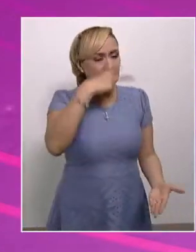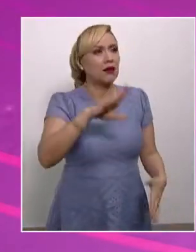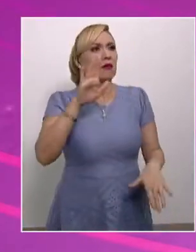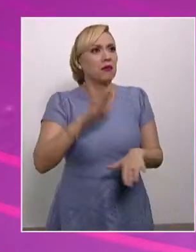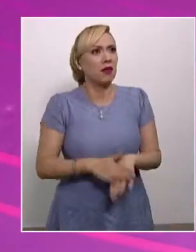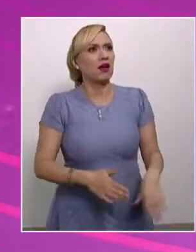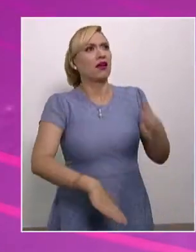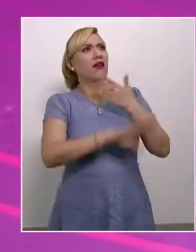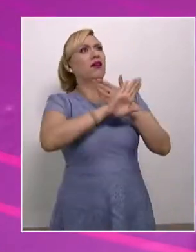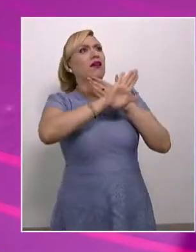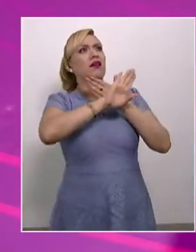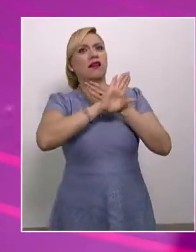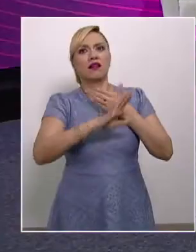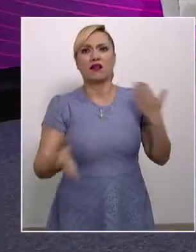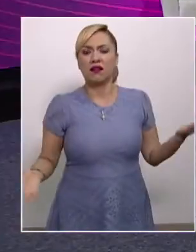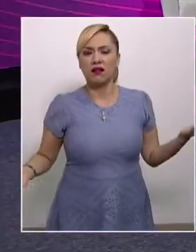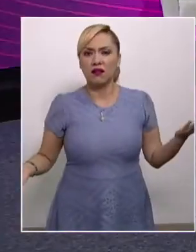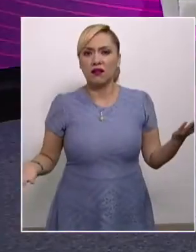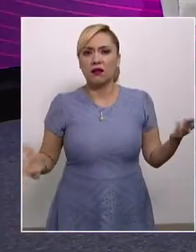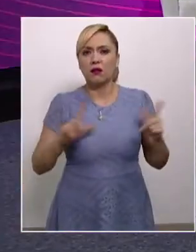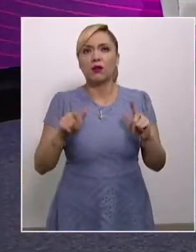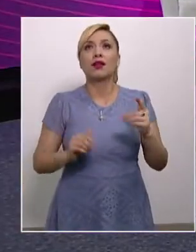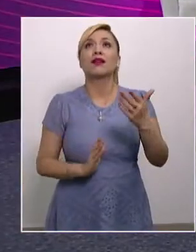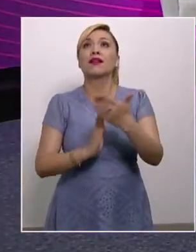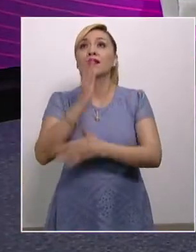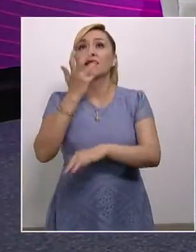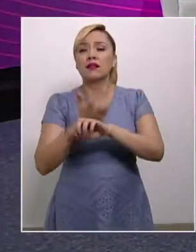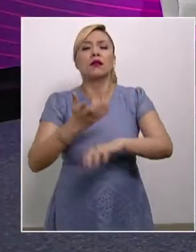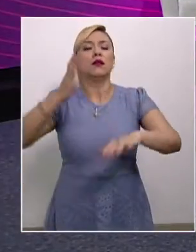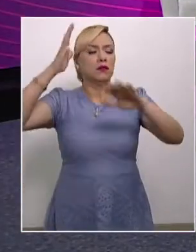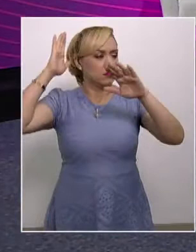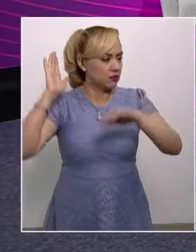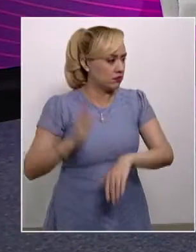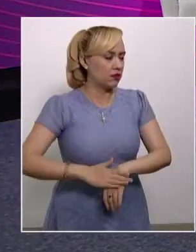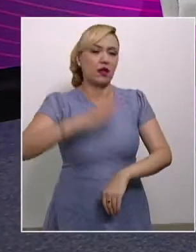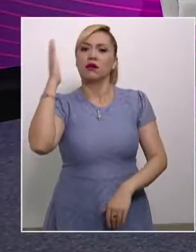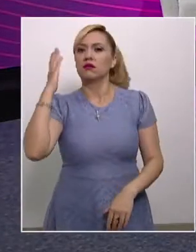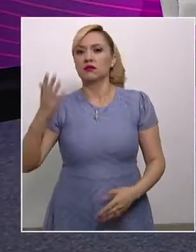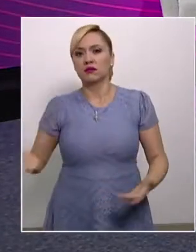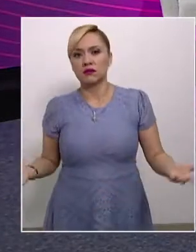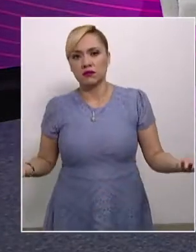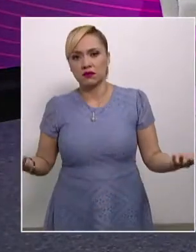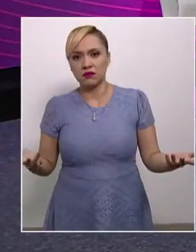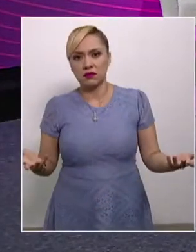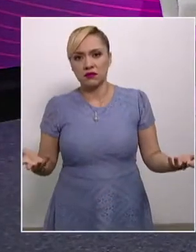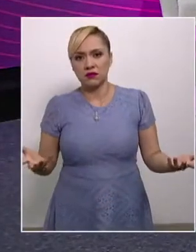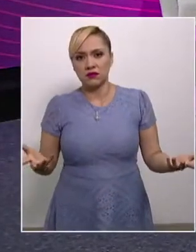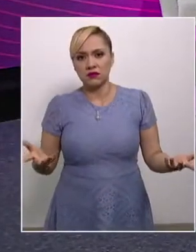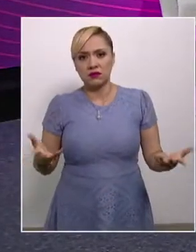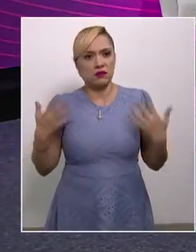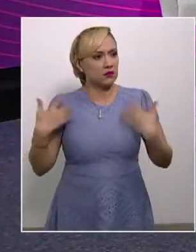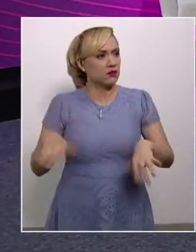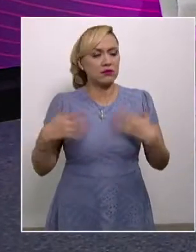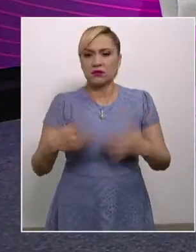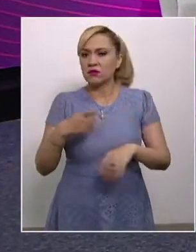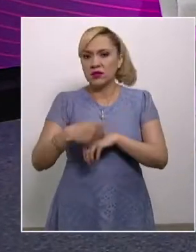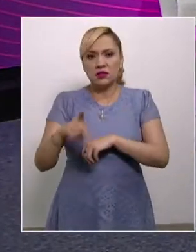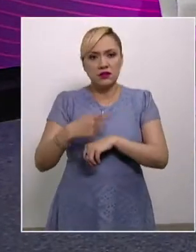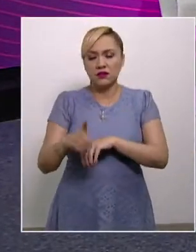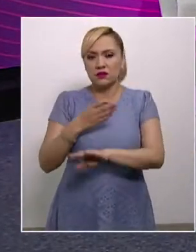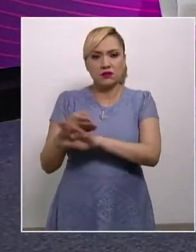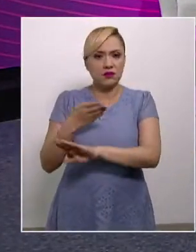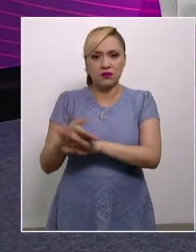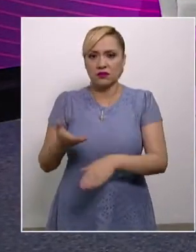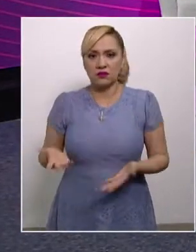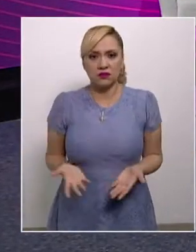más violencia de otro tipo, y llegando al otro lado muy probablemente se va a enfrentar a otro tipo, no probablemente, se está enfrentando a otro tipo de